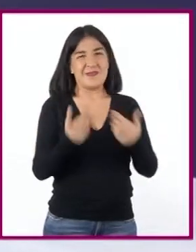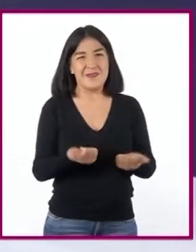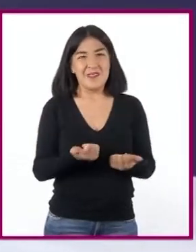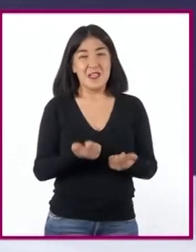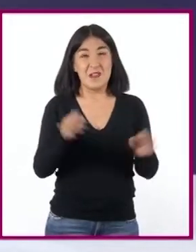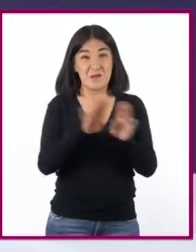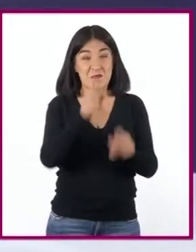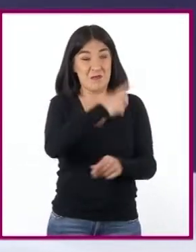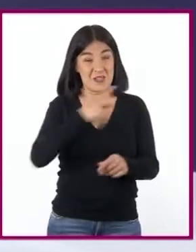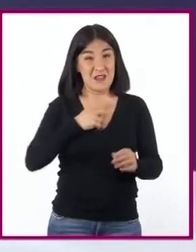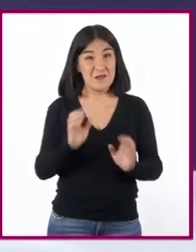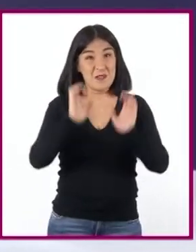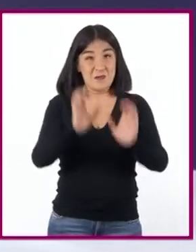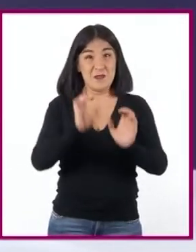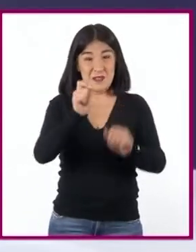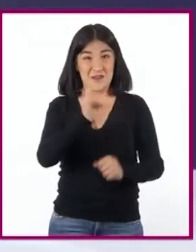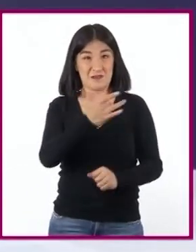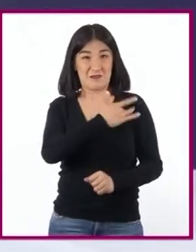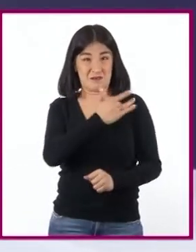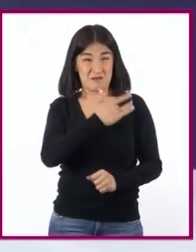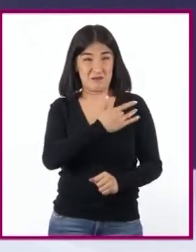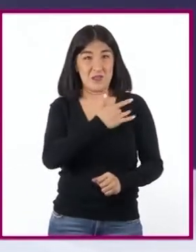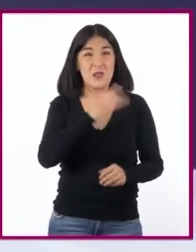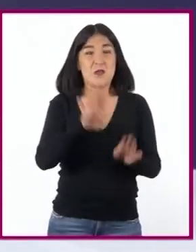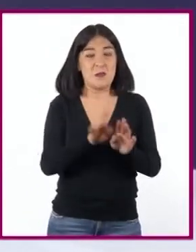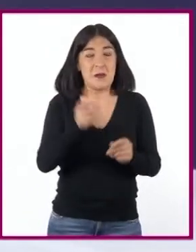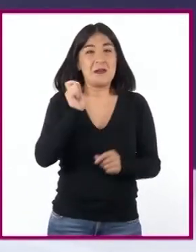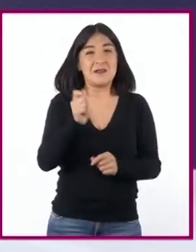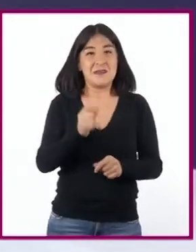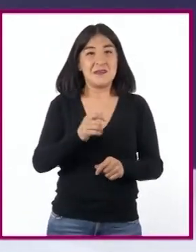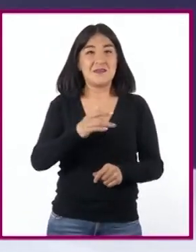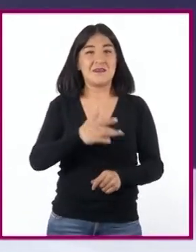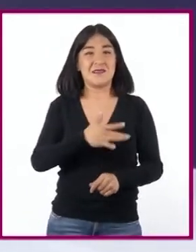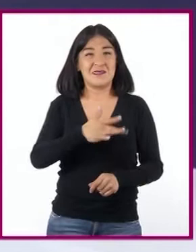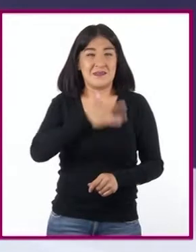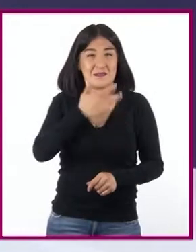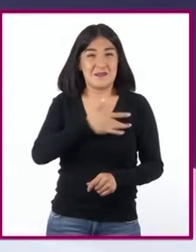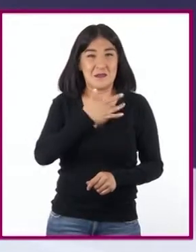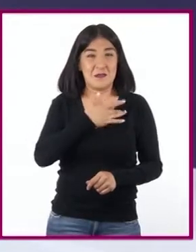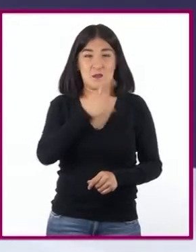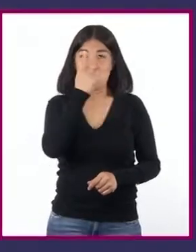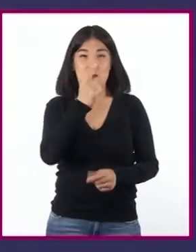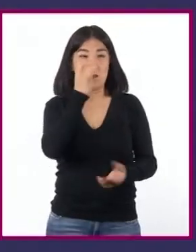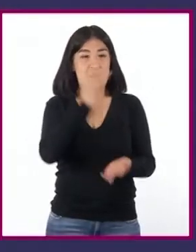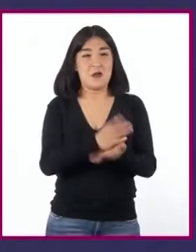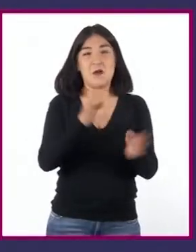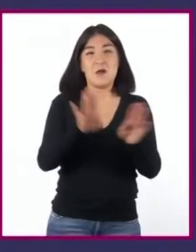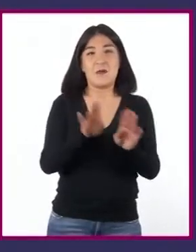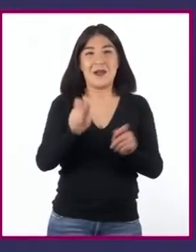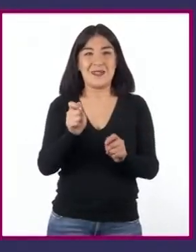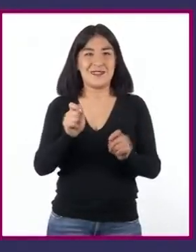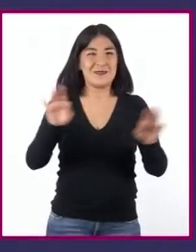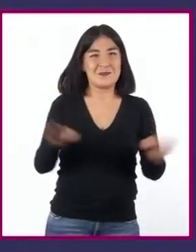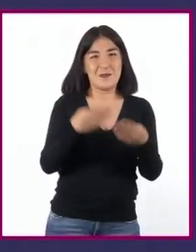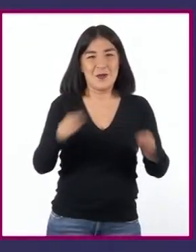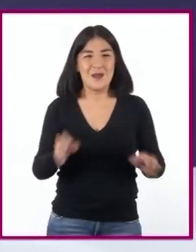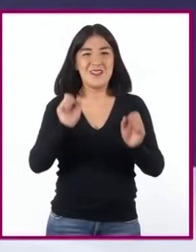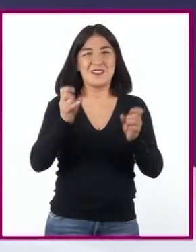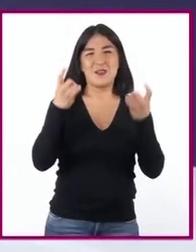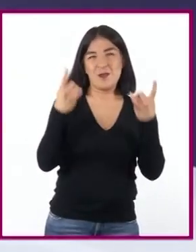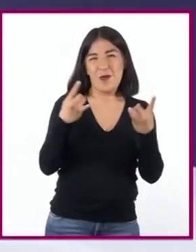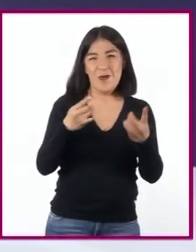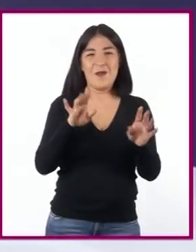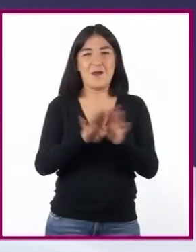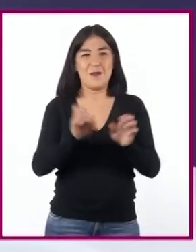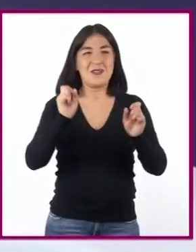estarnos cuidando los ritmos? O sea, ¿los ritmos? ¿No hay nada más el ritmo del rock and roll, del pop,